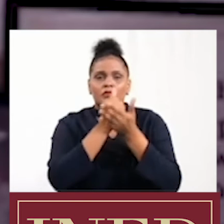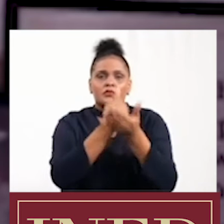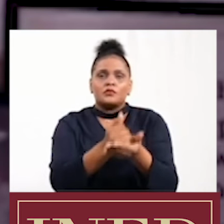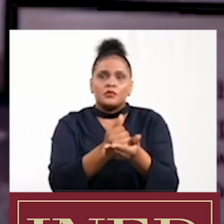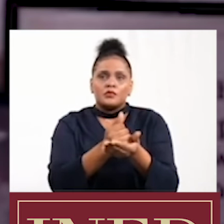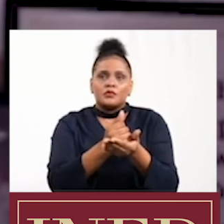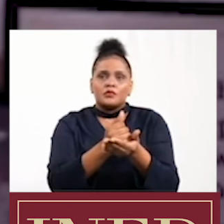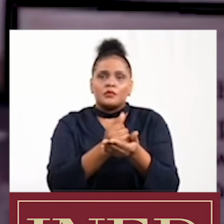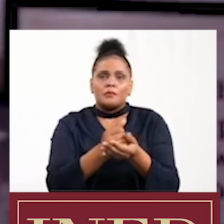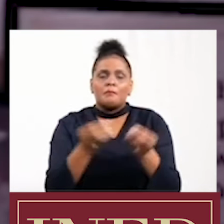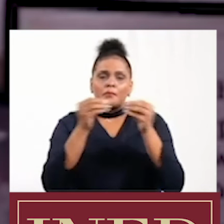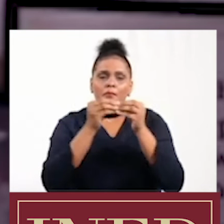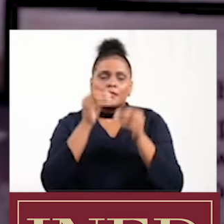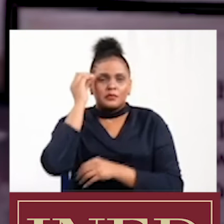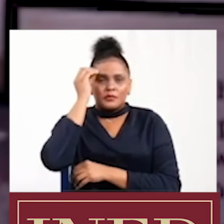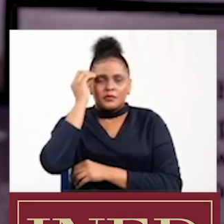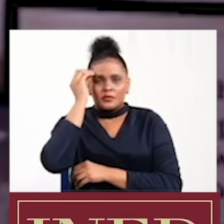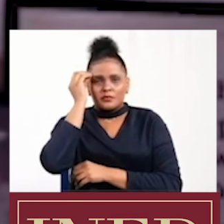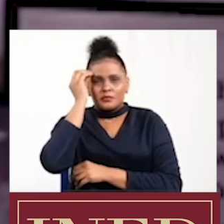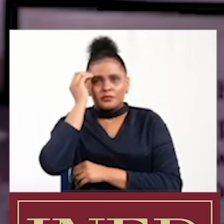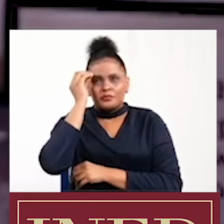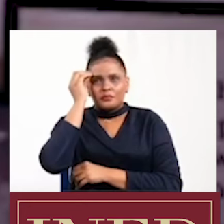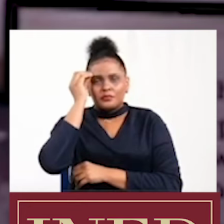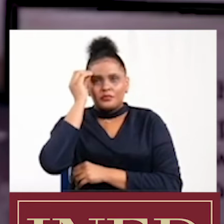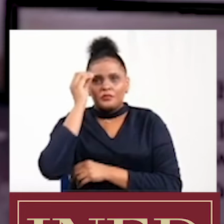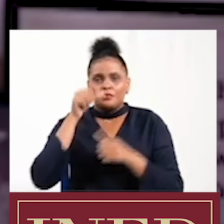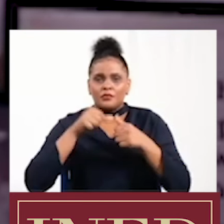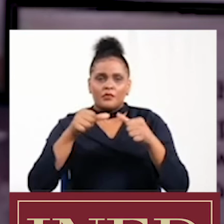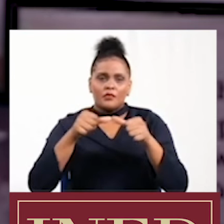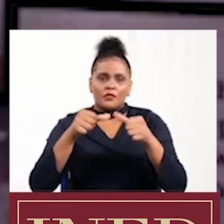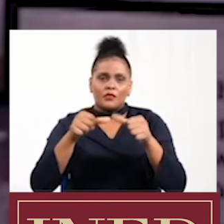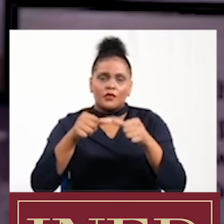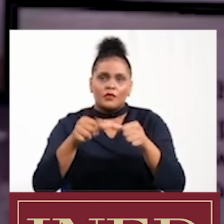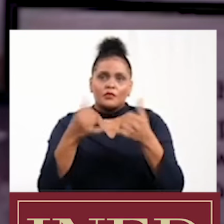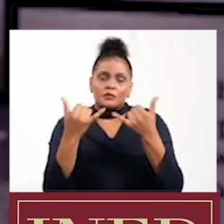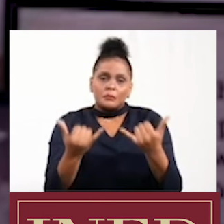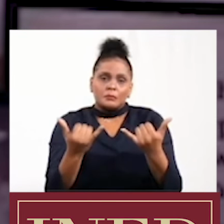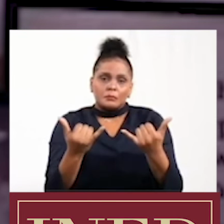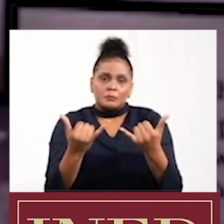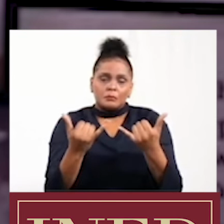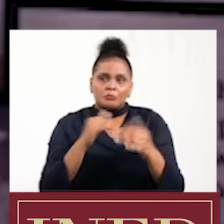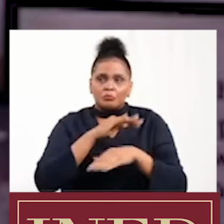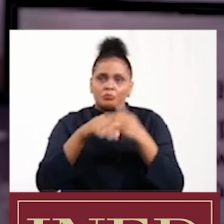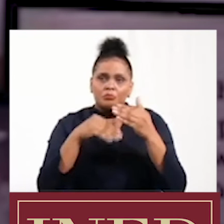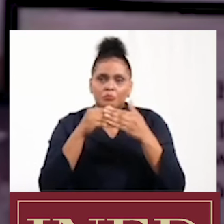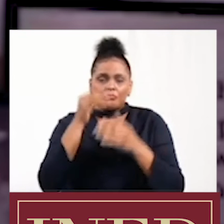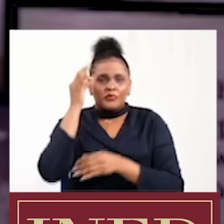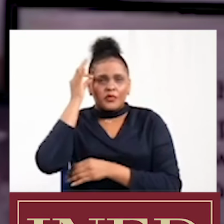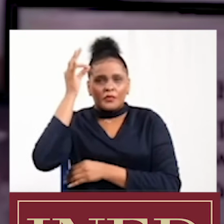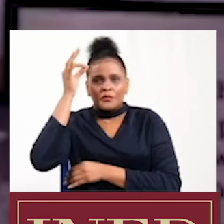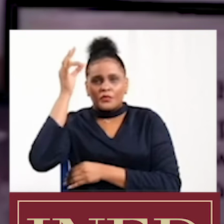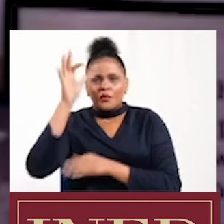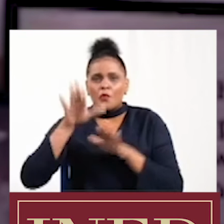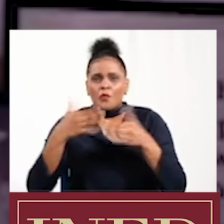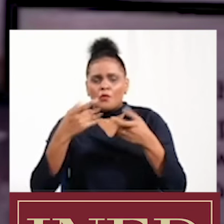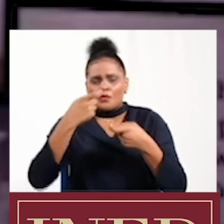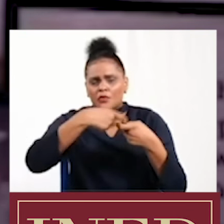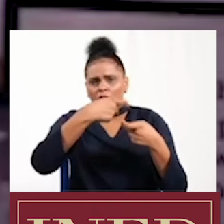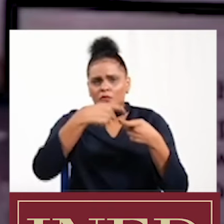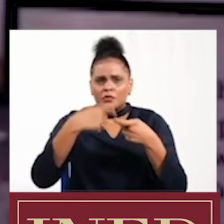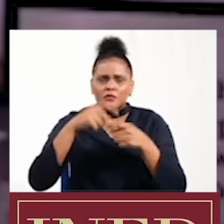a seguir pensando ya seguir digamos imaginando cuál puede ser el futuro de esta participación